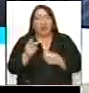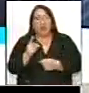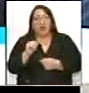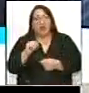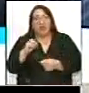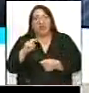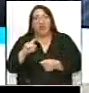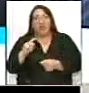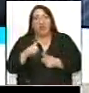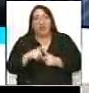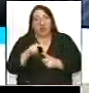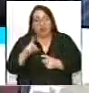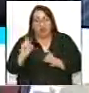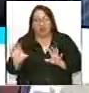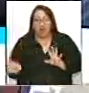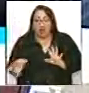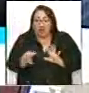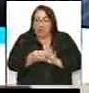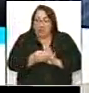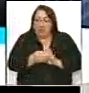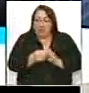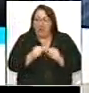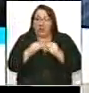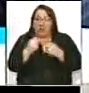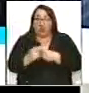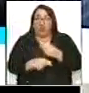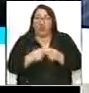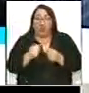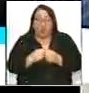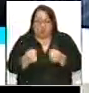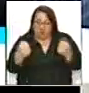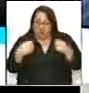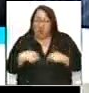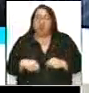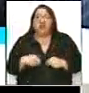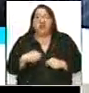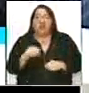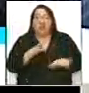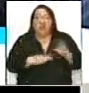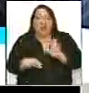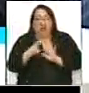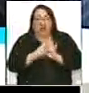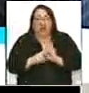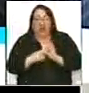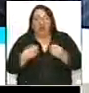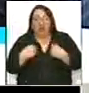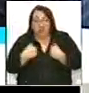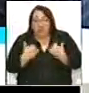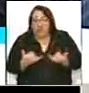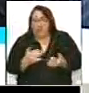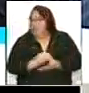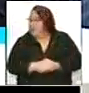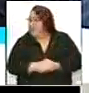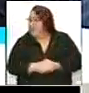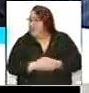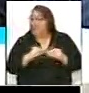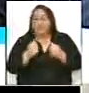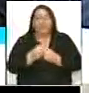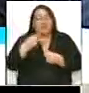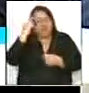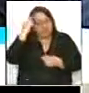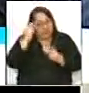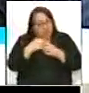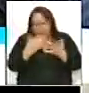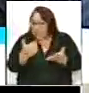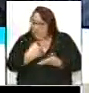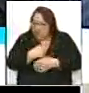diputados es la que se complementa en los partidos nacionales con la presencia de movimientos regionales como los que tenemos actualmente en nuestra bancada, y